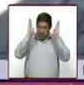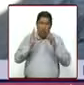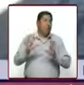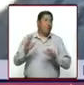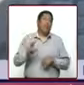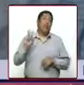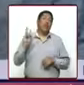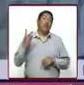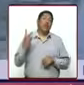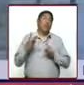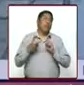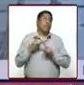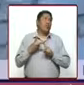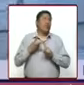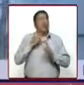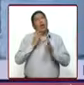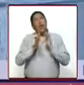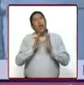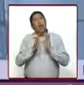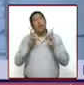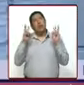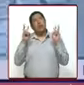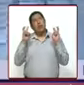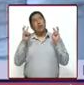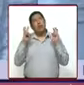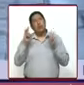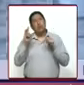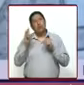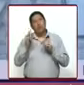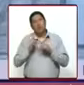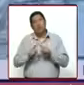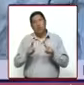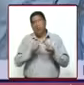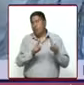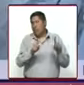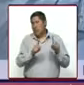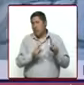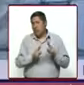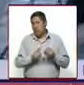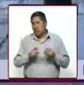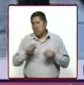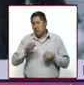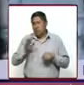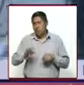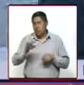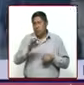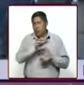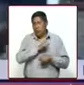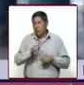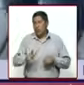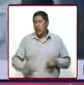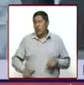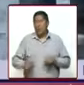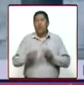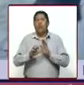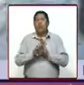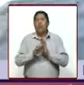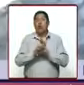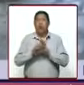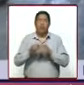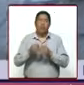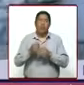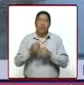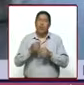La segunda parte estuvo ya referidos a temas particulares y generales de los municipios, entre esos el acceso a créditos. Acaba